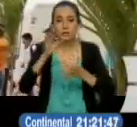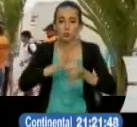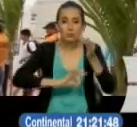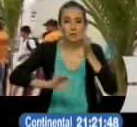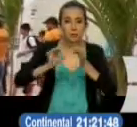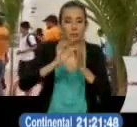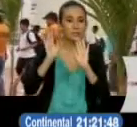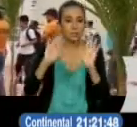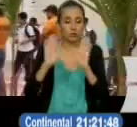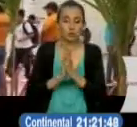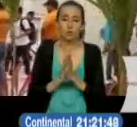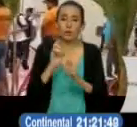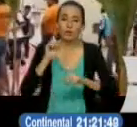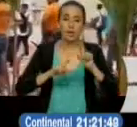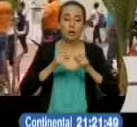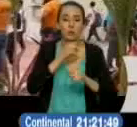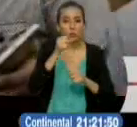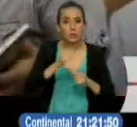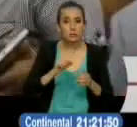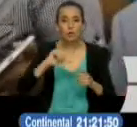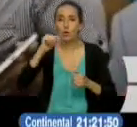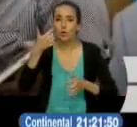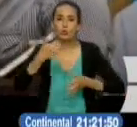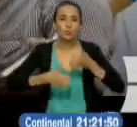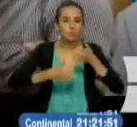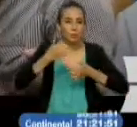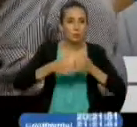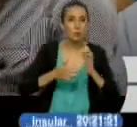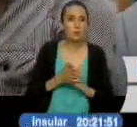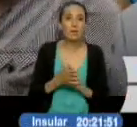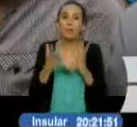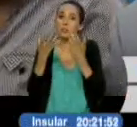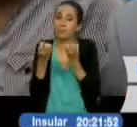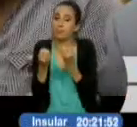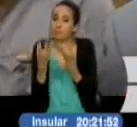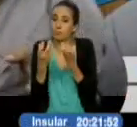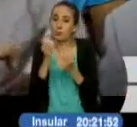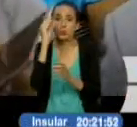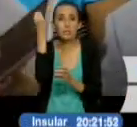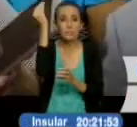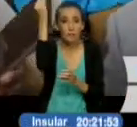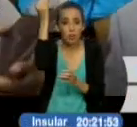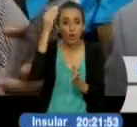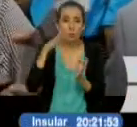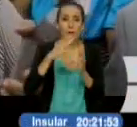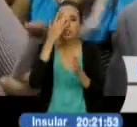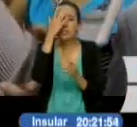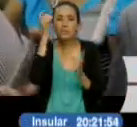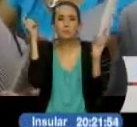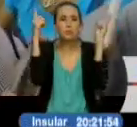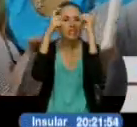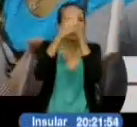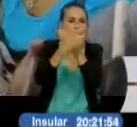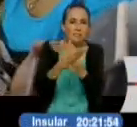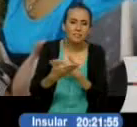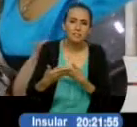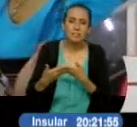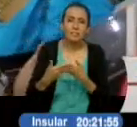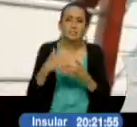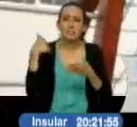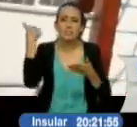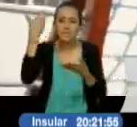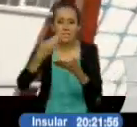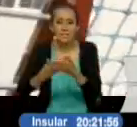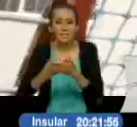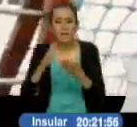reemplazadas, derivando otras problemáticas. Muchos chicos dejaron de estudiar por el inconveniente en el